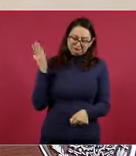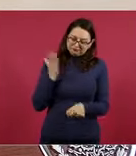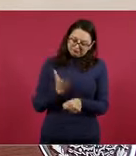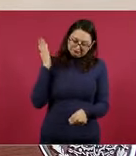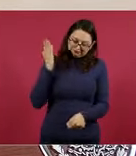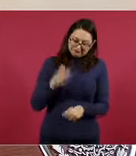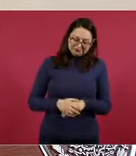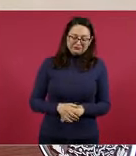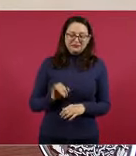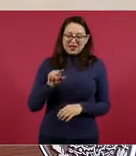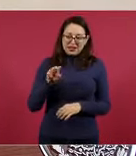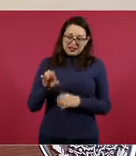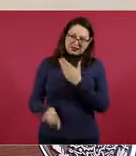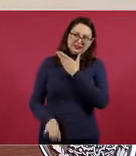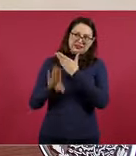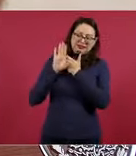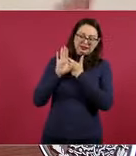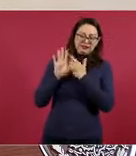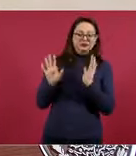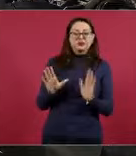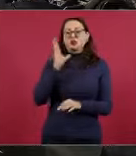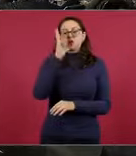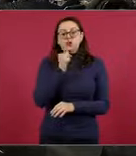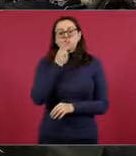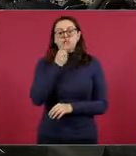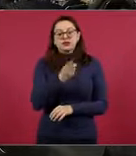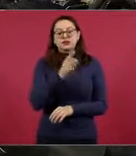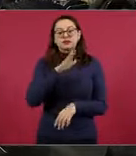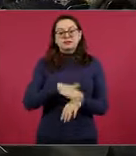los del INE, pero